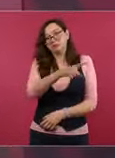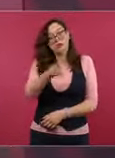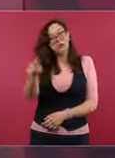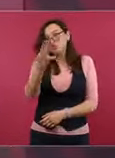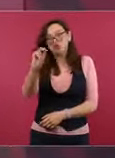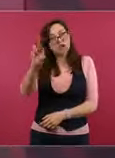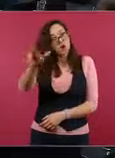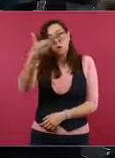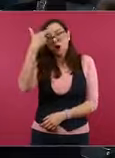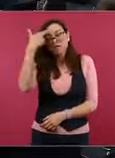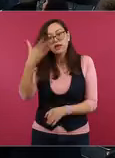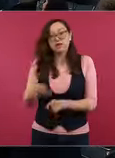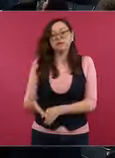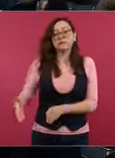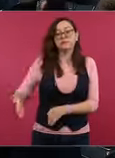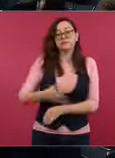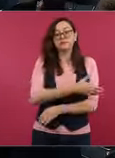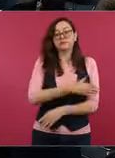Por eso